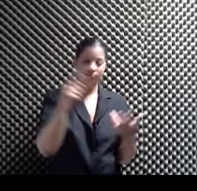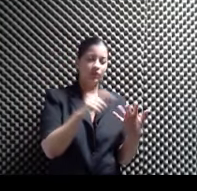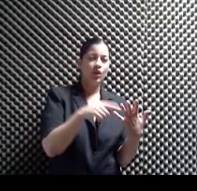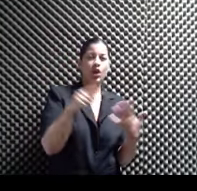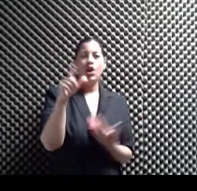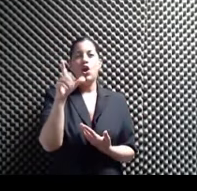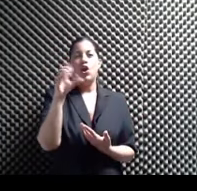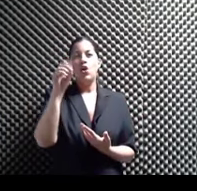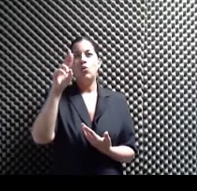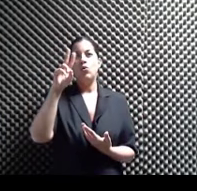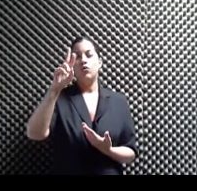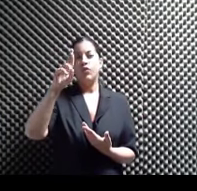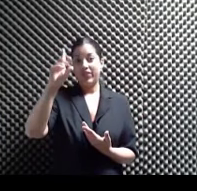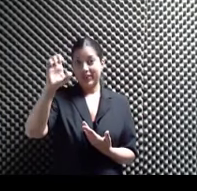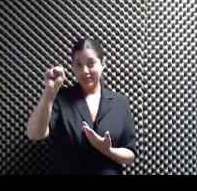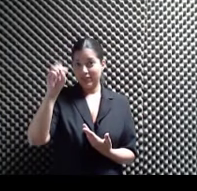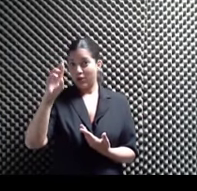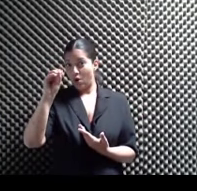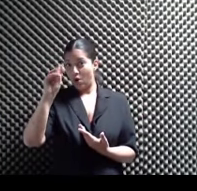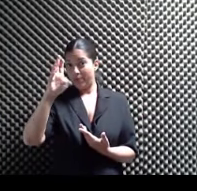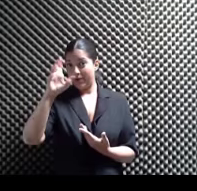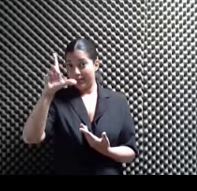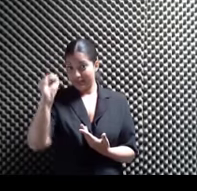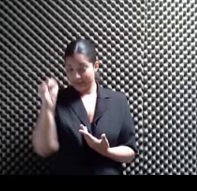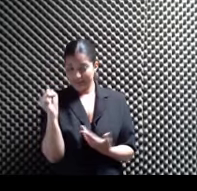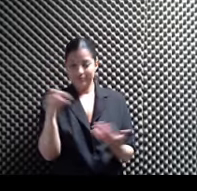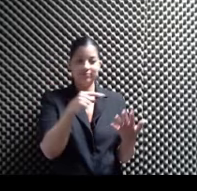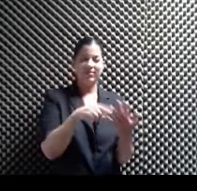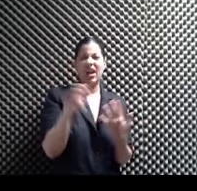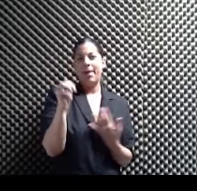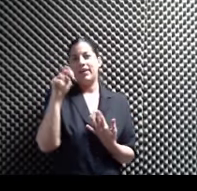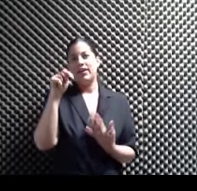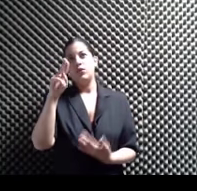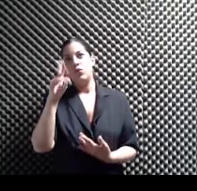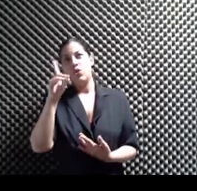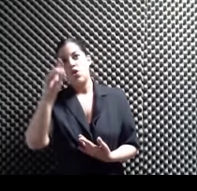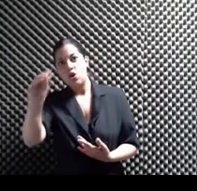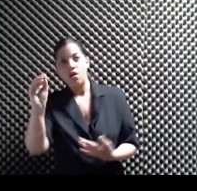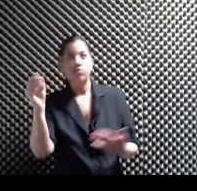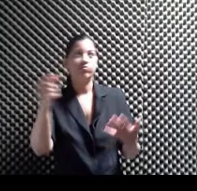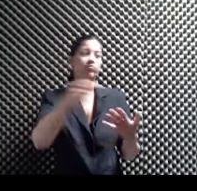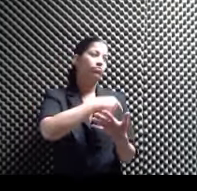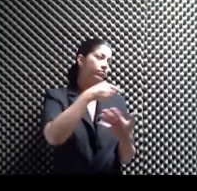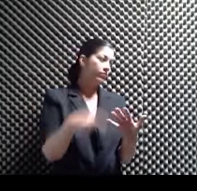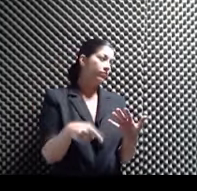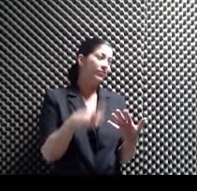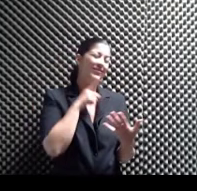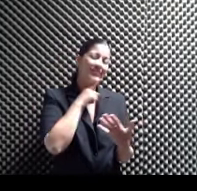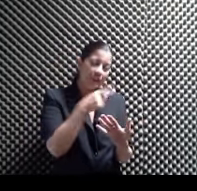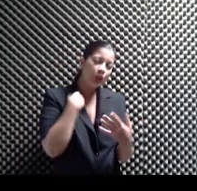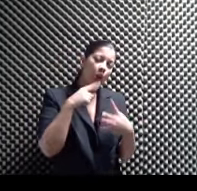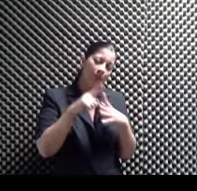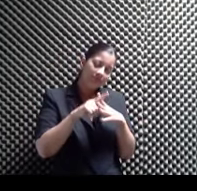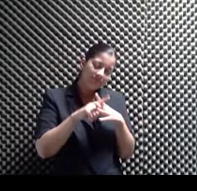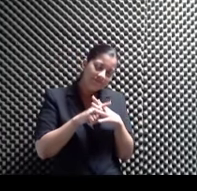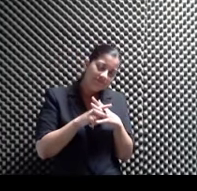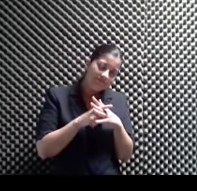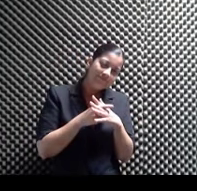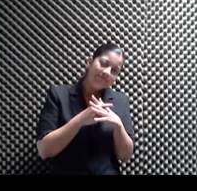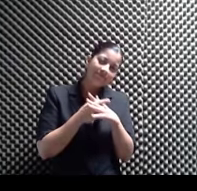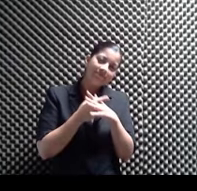Que con ellos Viajé bastante Cuando se salieron De menudo Hicieron un programa Se llama Juventud 83 Ahí fue que yo empecé Como que a tocar